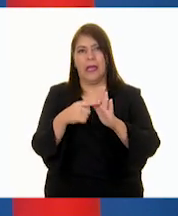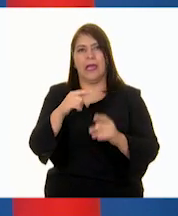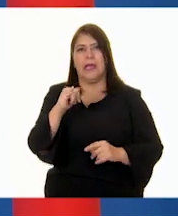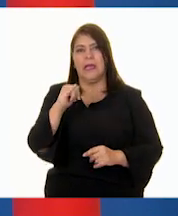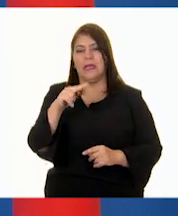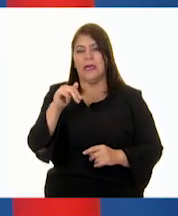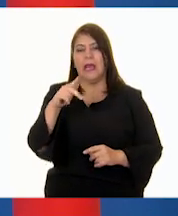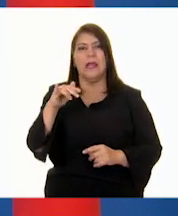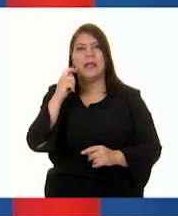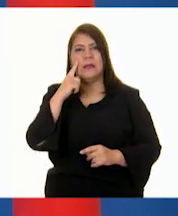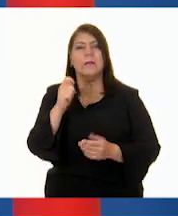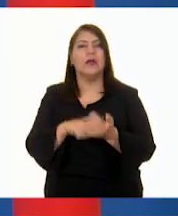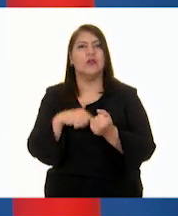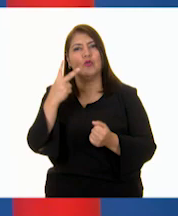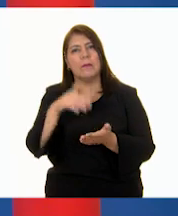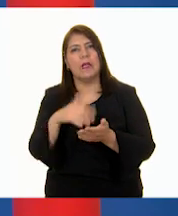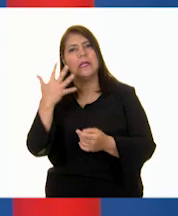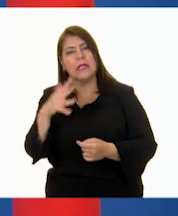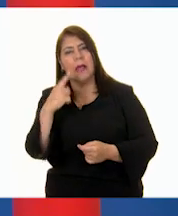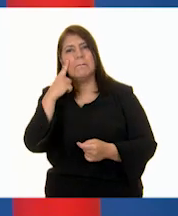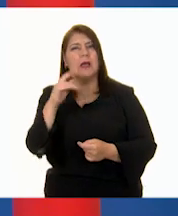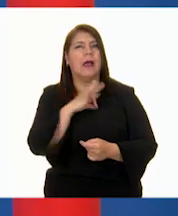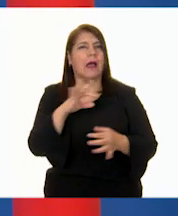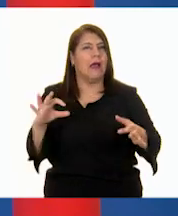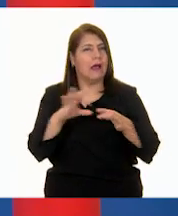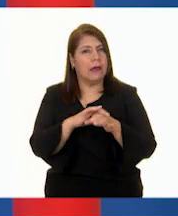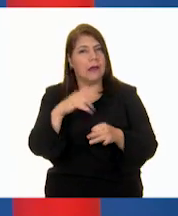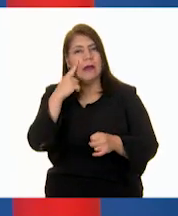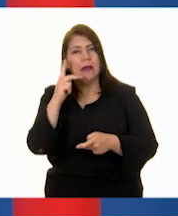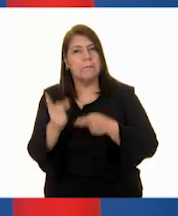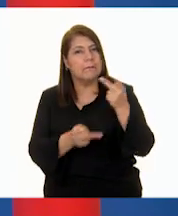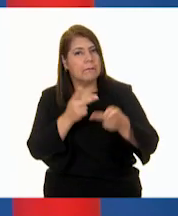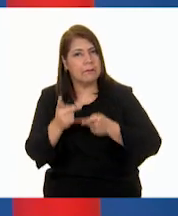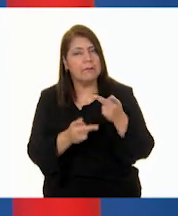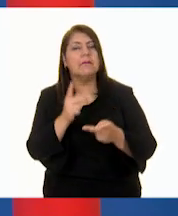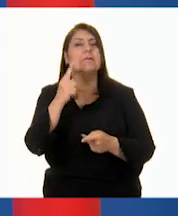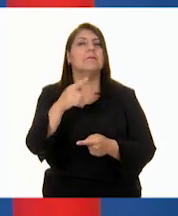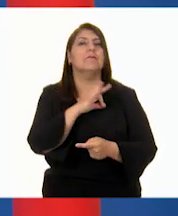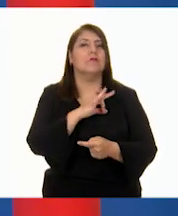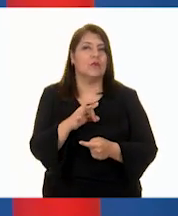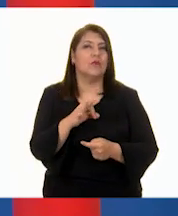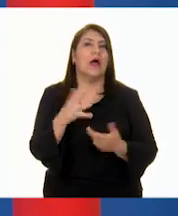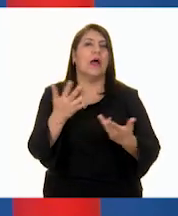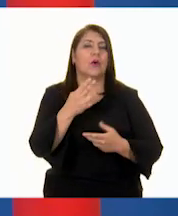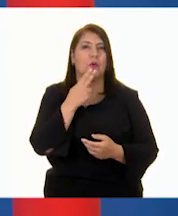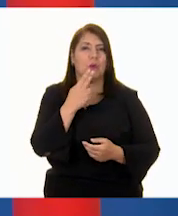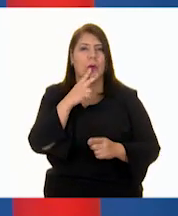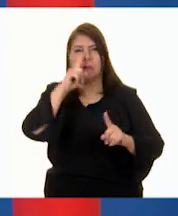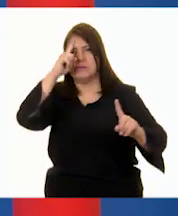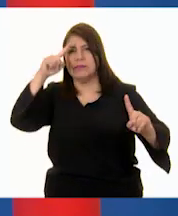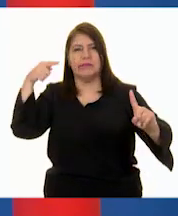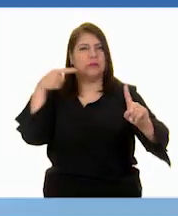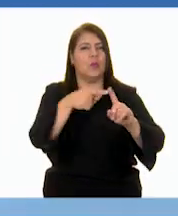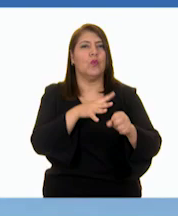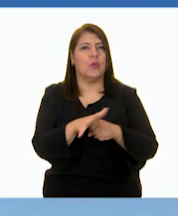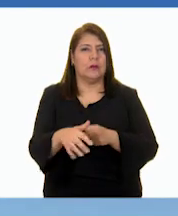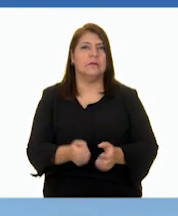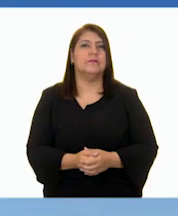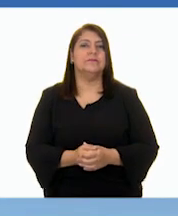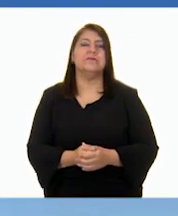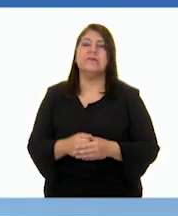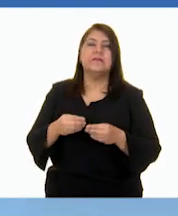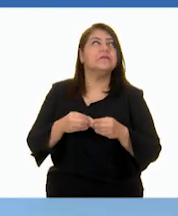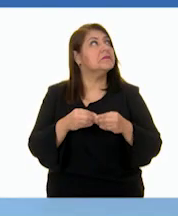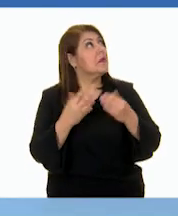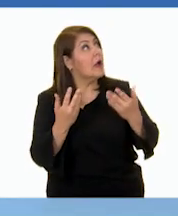forma clara e incluir pocas preguntas, y con esas características resultaba útil para nuestro propósito. Claro,